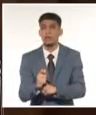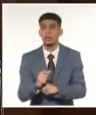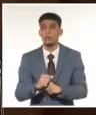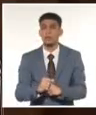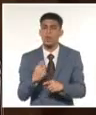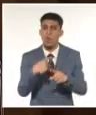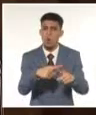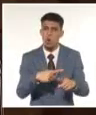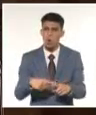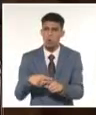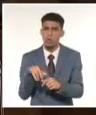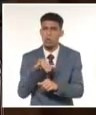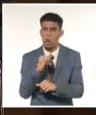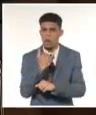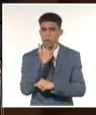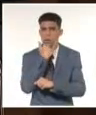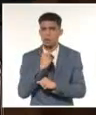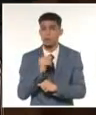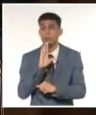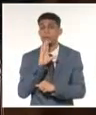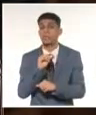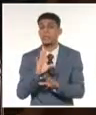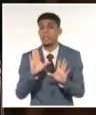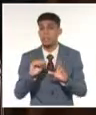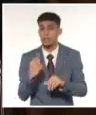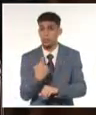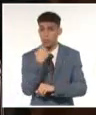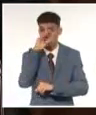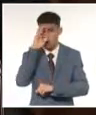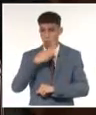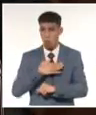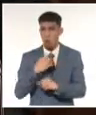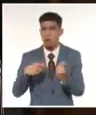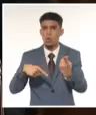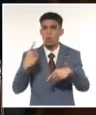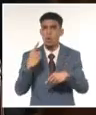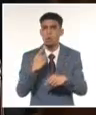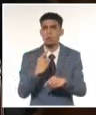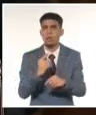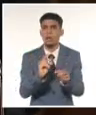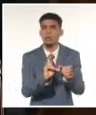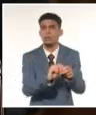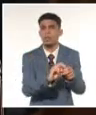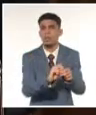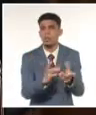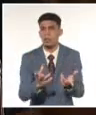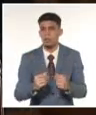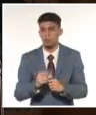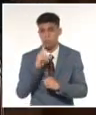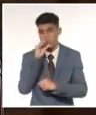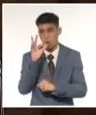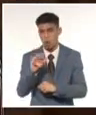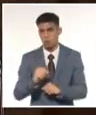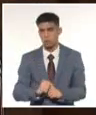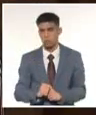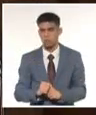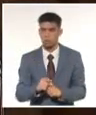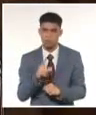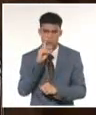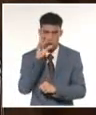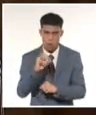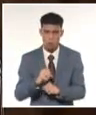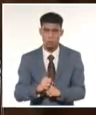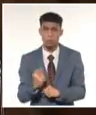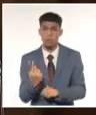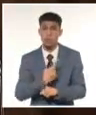otros ataques. Se dice que estamos arremetiendo contra el sector privado. No, aquí no se está arremetiendo